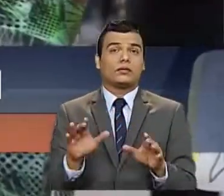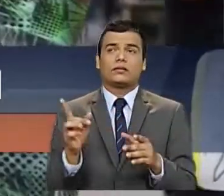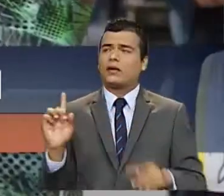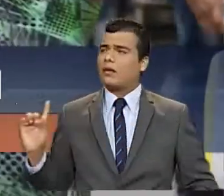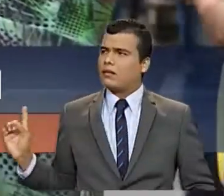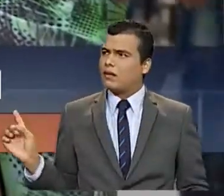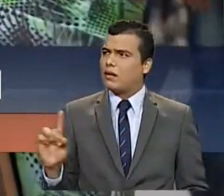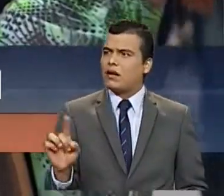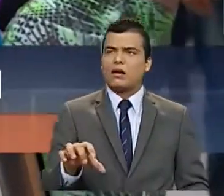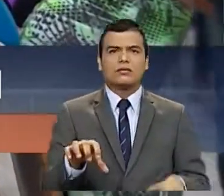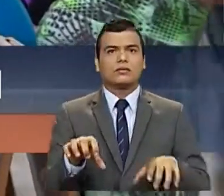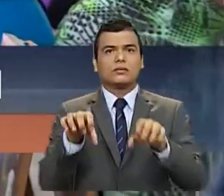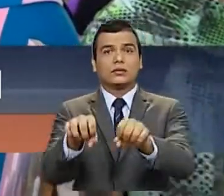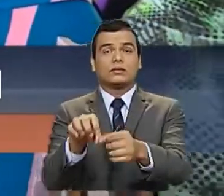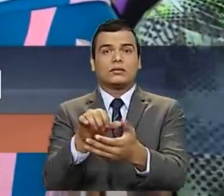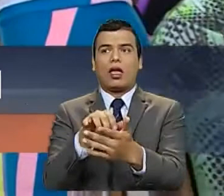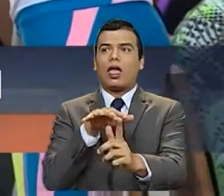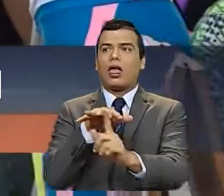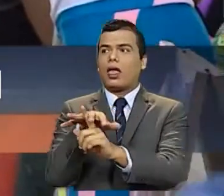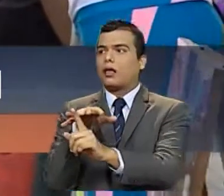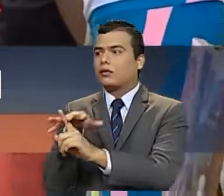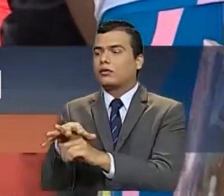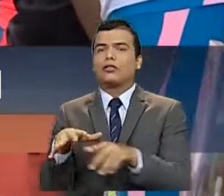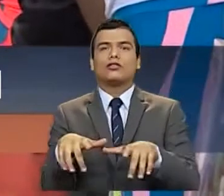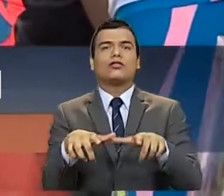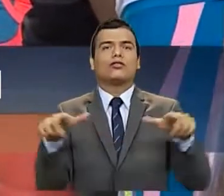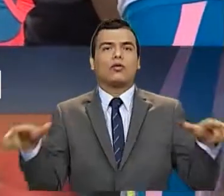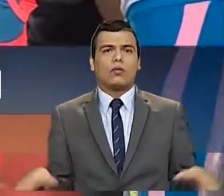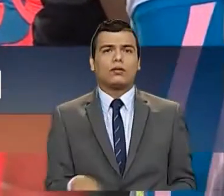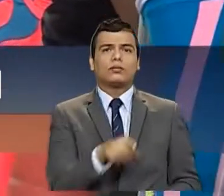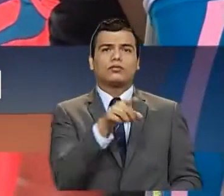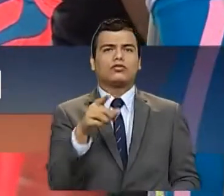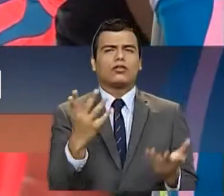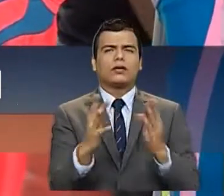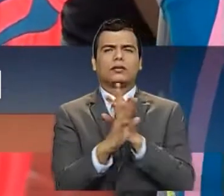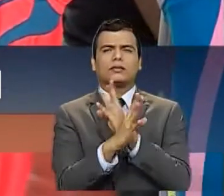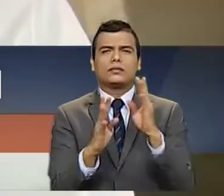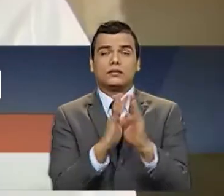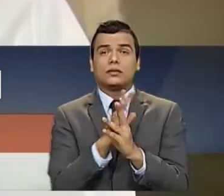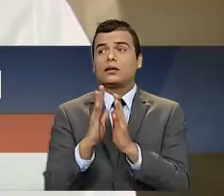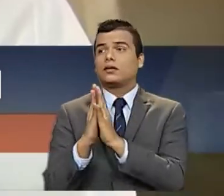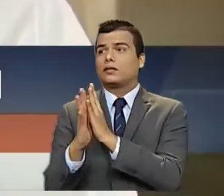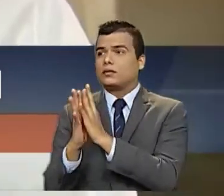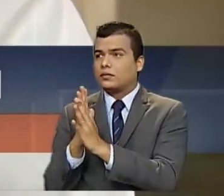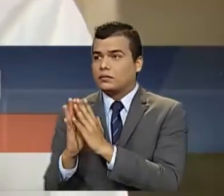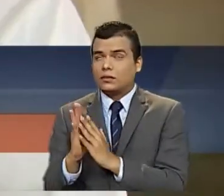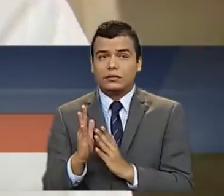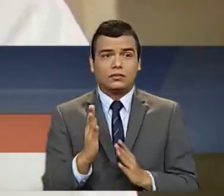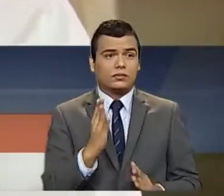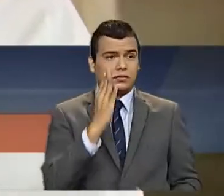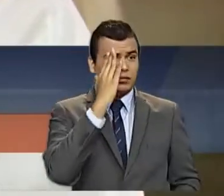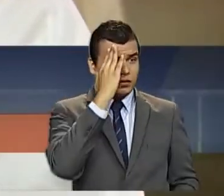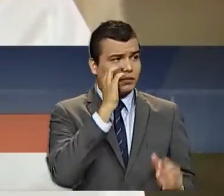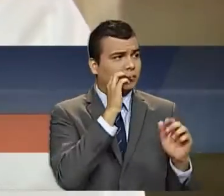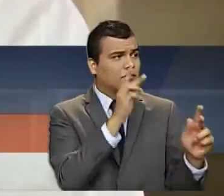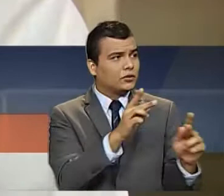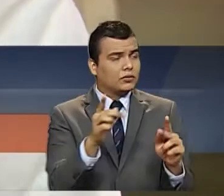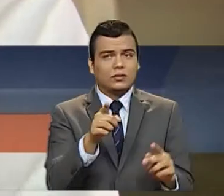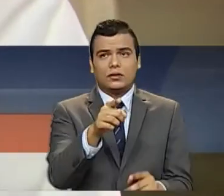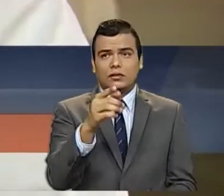de invasión y perturbación en varias zonas, especialmente en el centro de la ciudad. Aquel que necesite, la alcaldía se lo